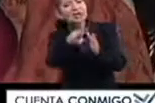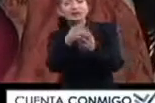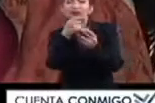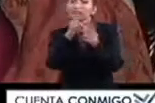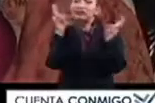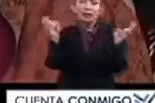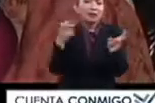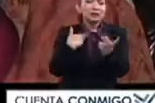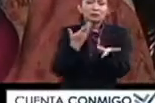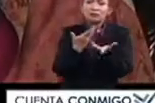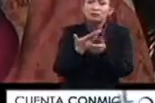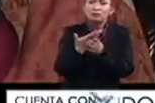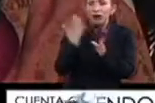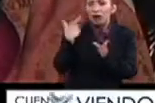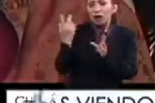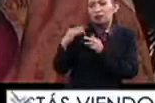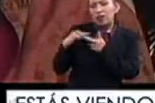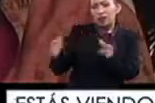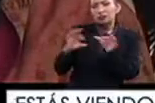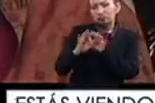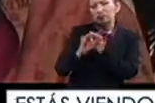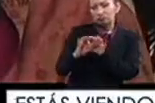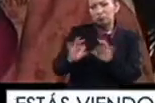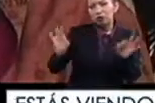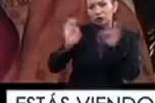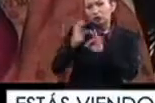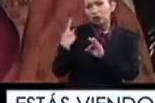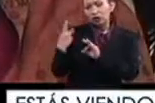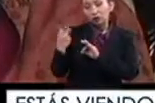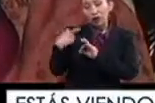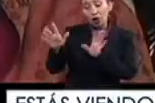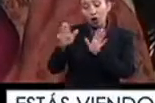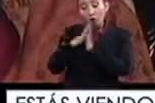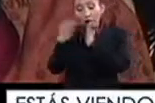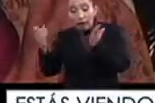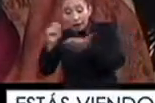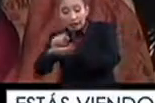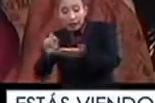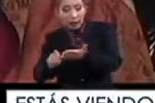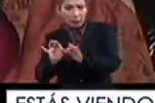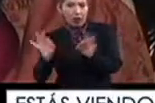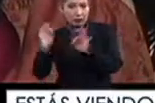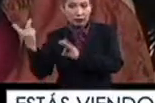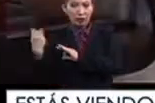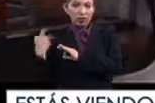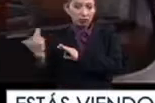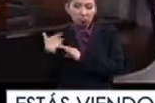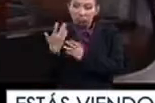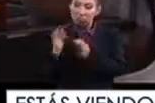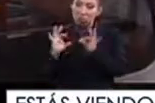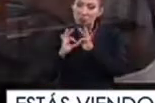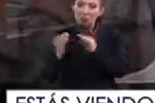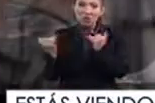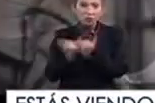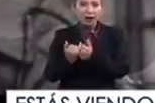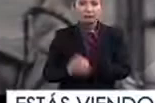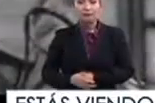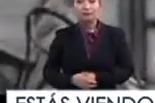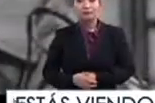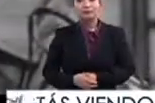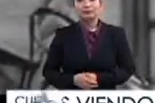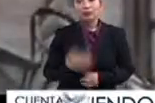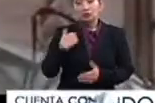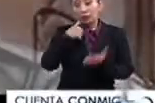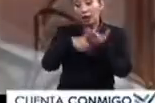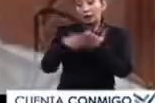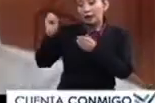cosas, era afectivamente una relación muy importante, pero literariamente era muy fundamental, sí. Podría publicar esa correspondencia, supongo, ¿no?